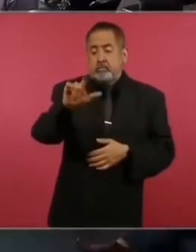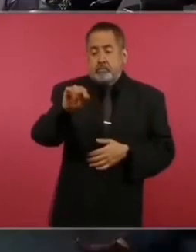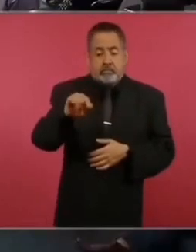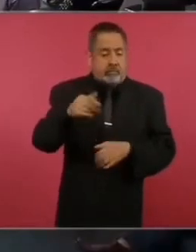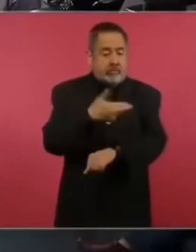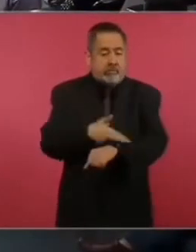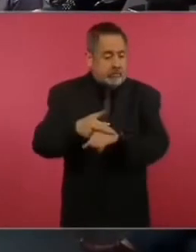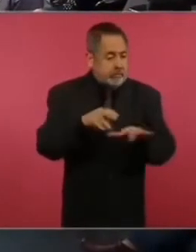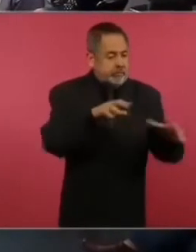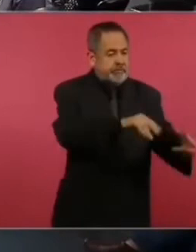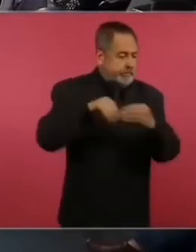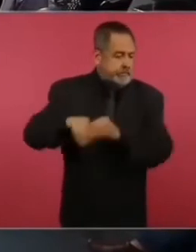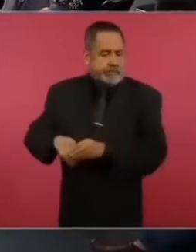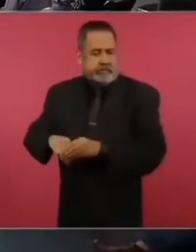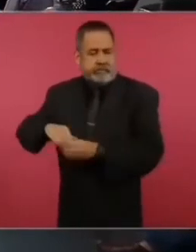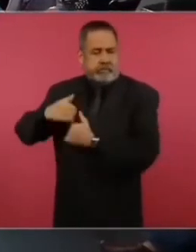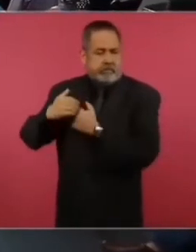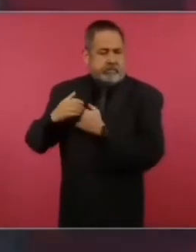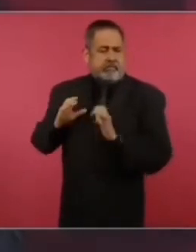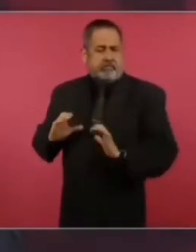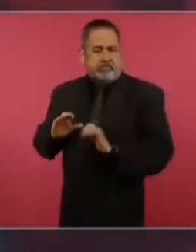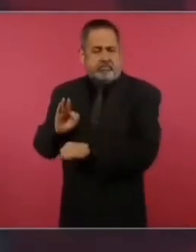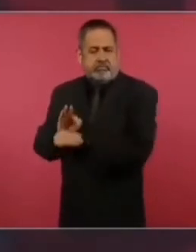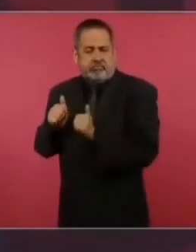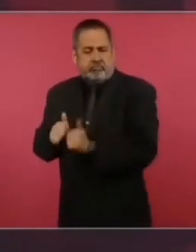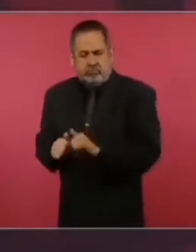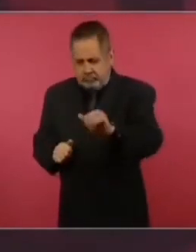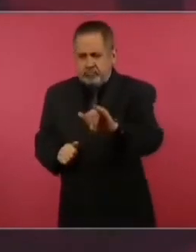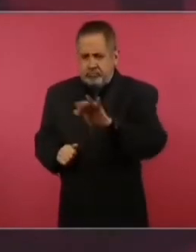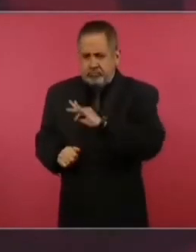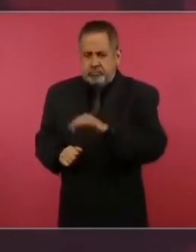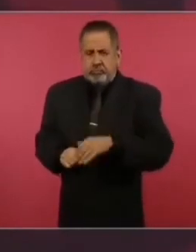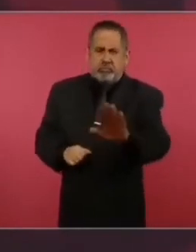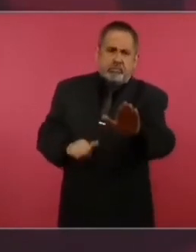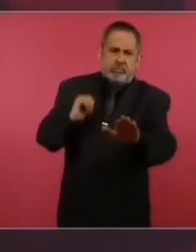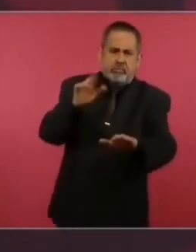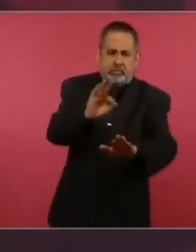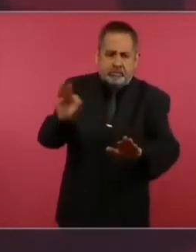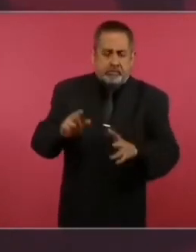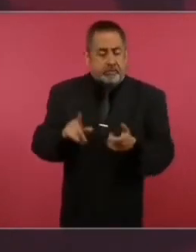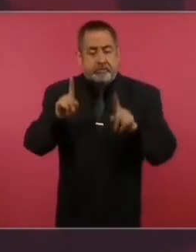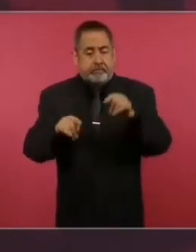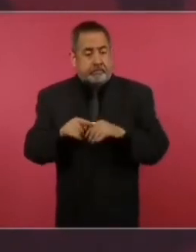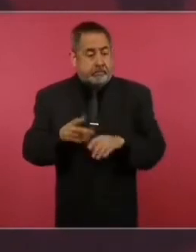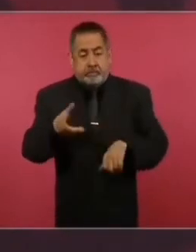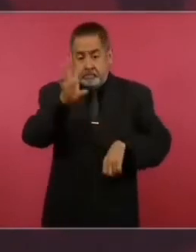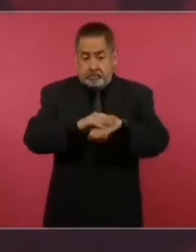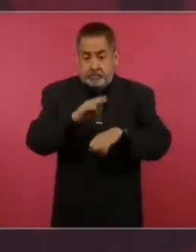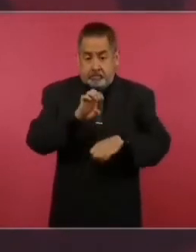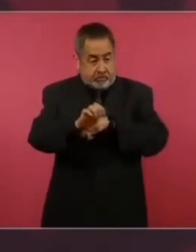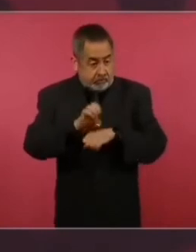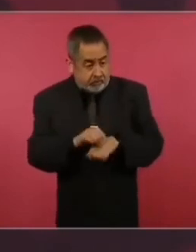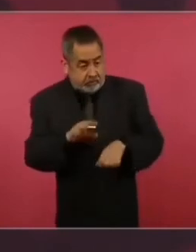¿Tienen alguna fecha? Depende si el gobierno de Ecuador lo permite.